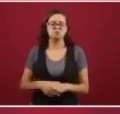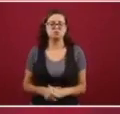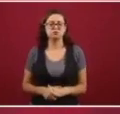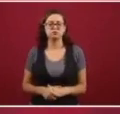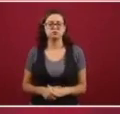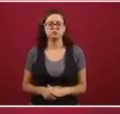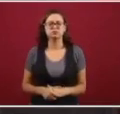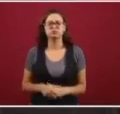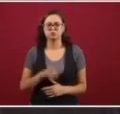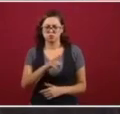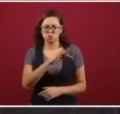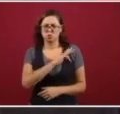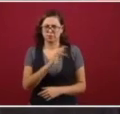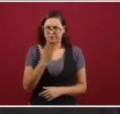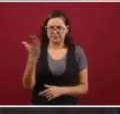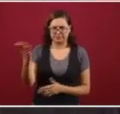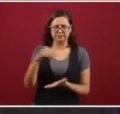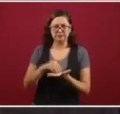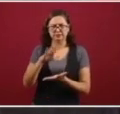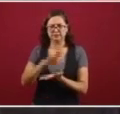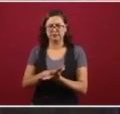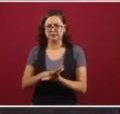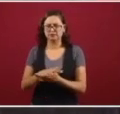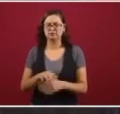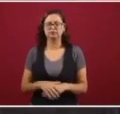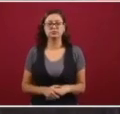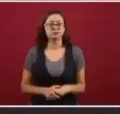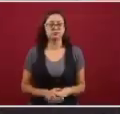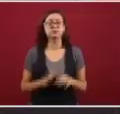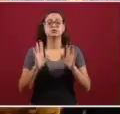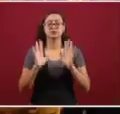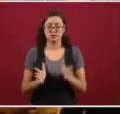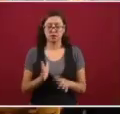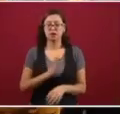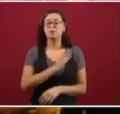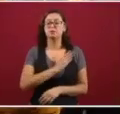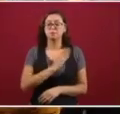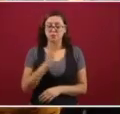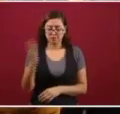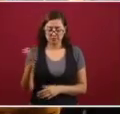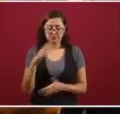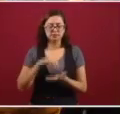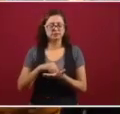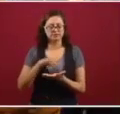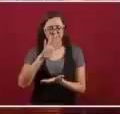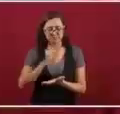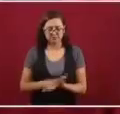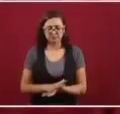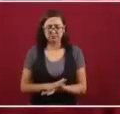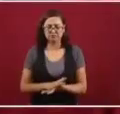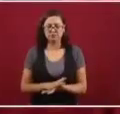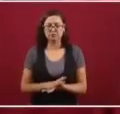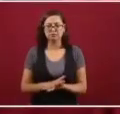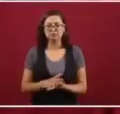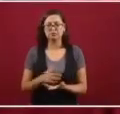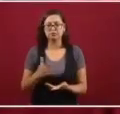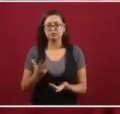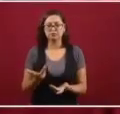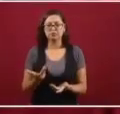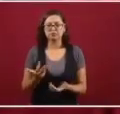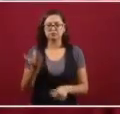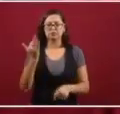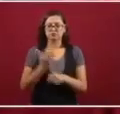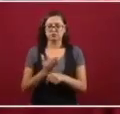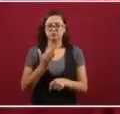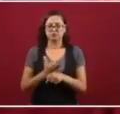le solicitaras una audiencia. Ya la he solicitado. Ya solicité la audiencia y de hecho le voy a dejar